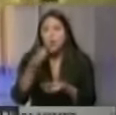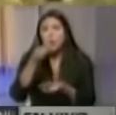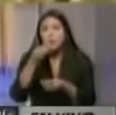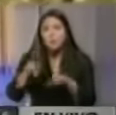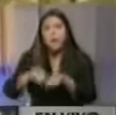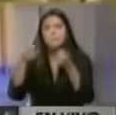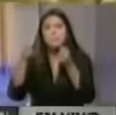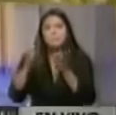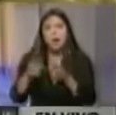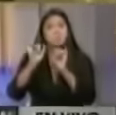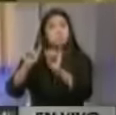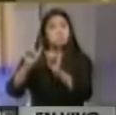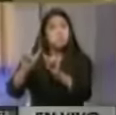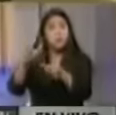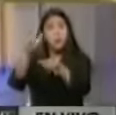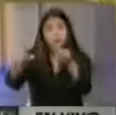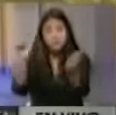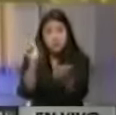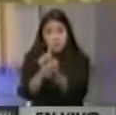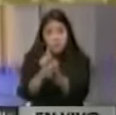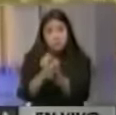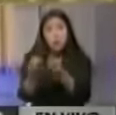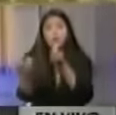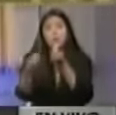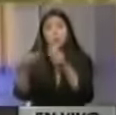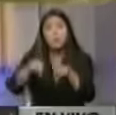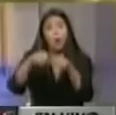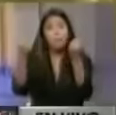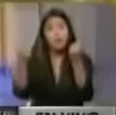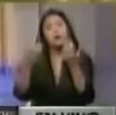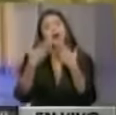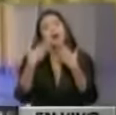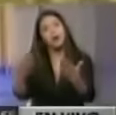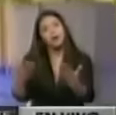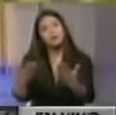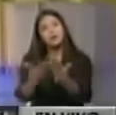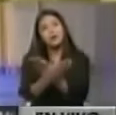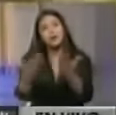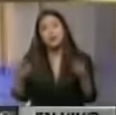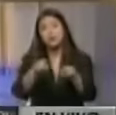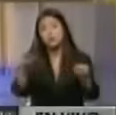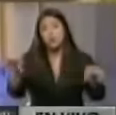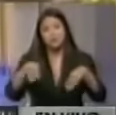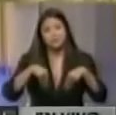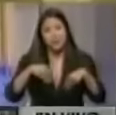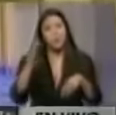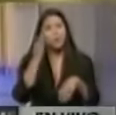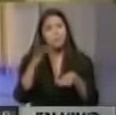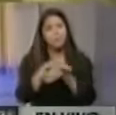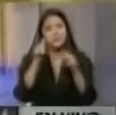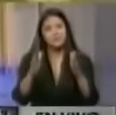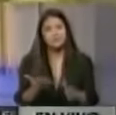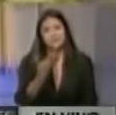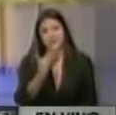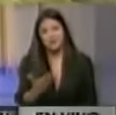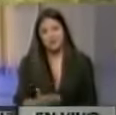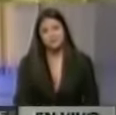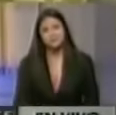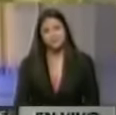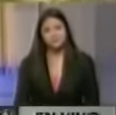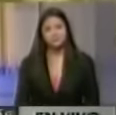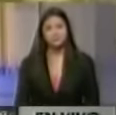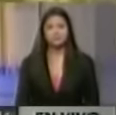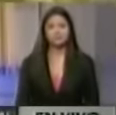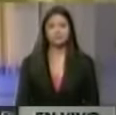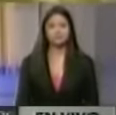realizan nuestros propios reclusos y bueno, agradecido con la receptividad por nuestra ministra. Muchas gracias. Muchísimas gracias. También